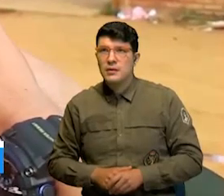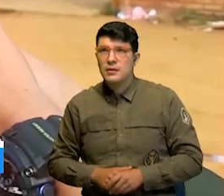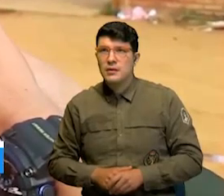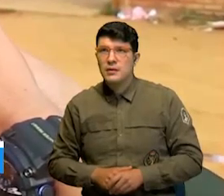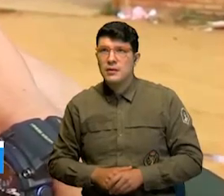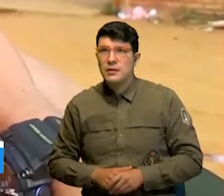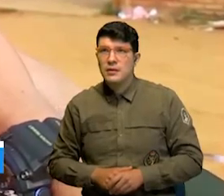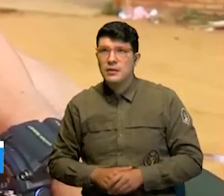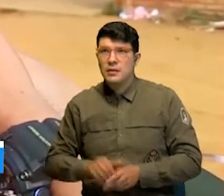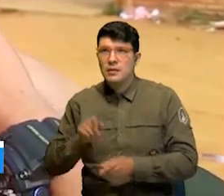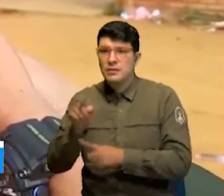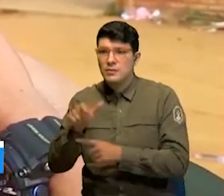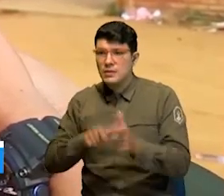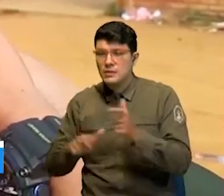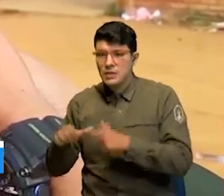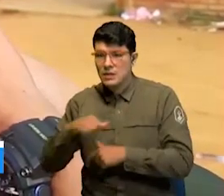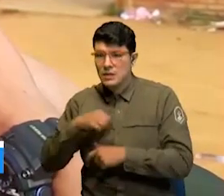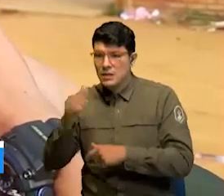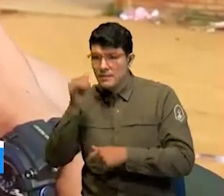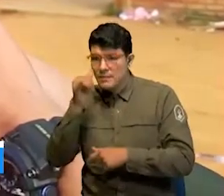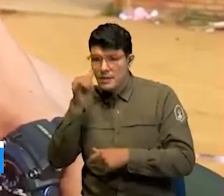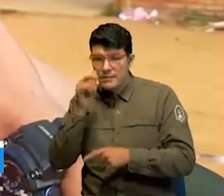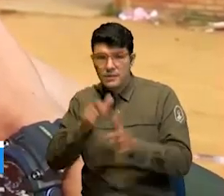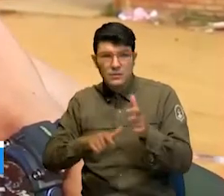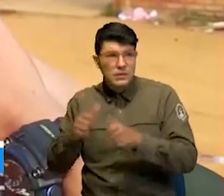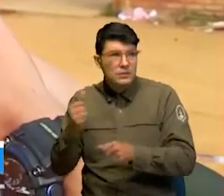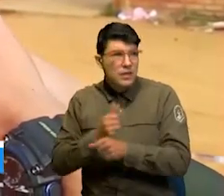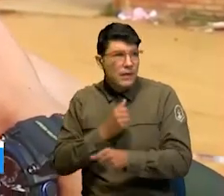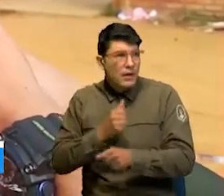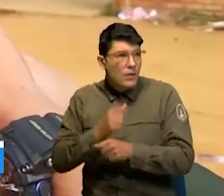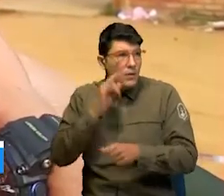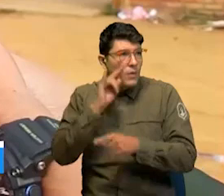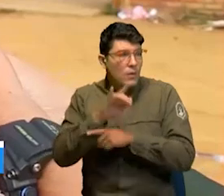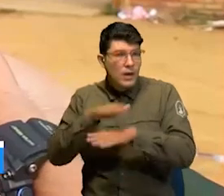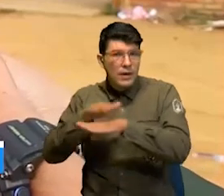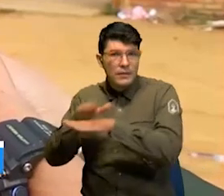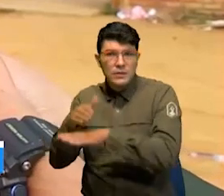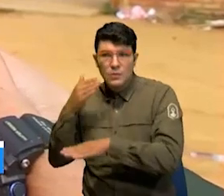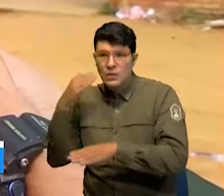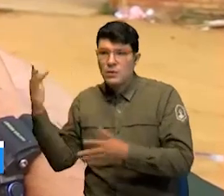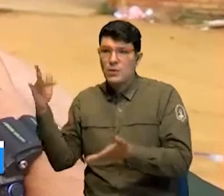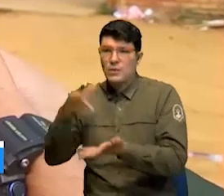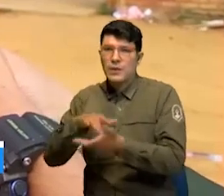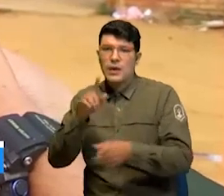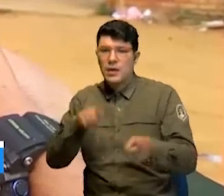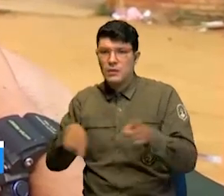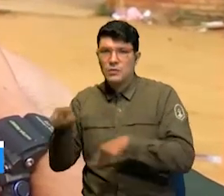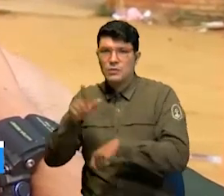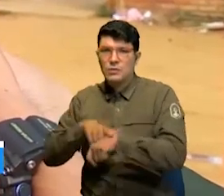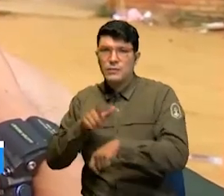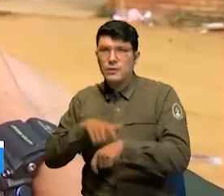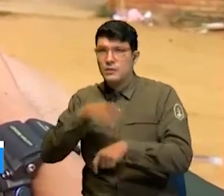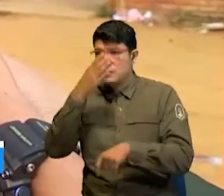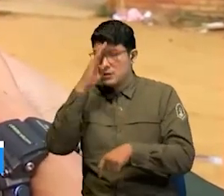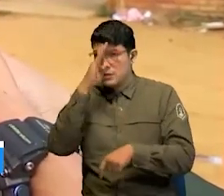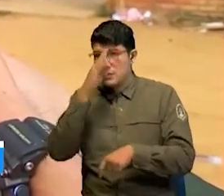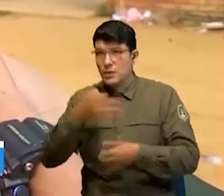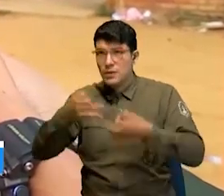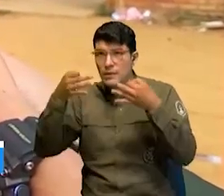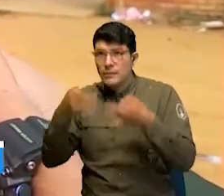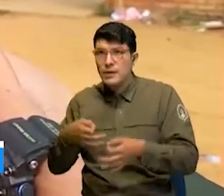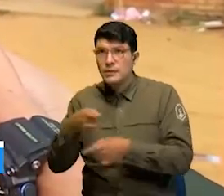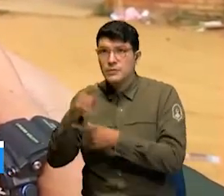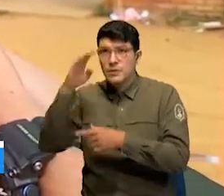presenciales de los cuadrantes tienen campaneros para alertar la llegada por eso es que en algunos momentos se duda de la efectividad de la